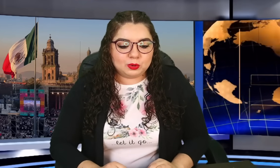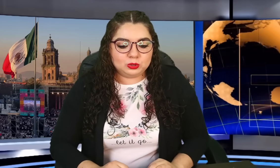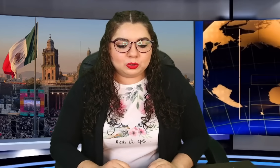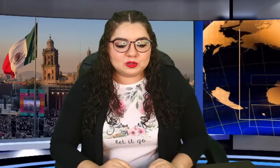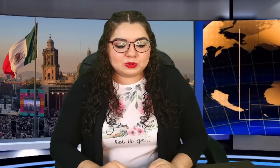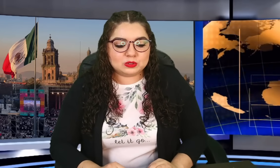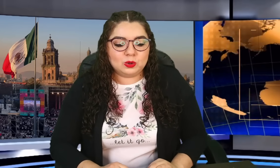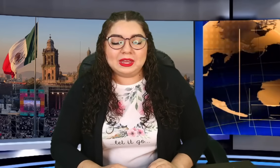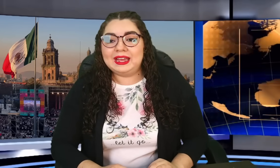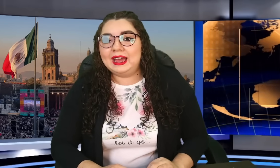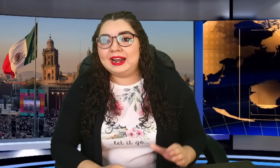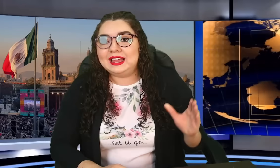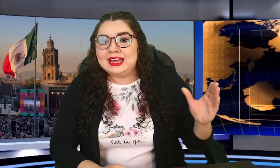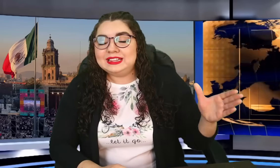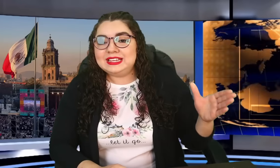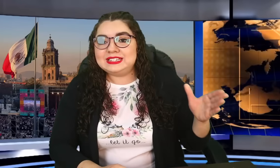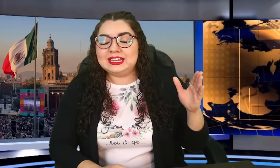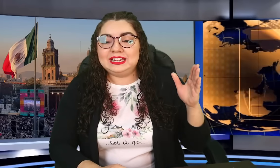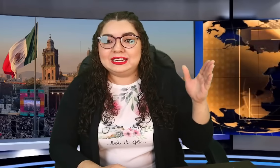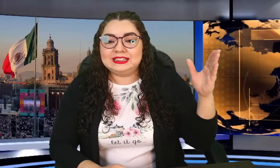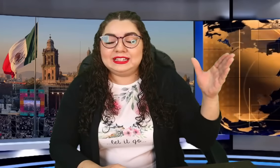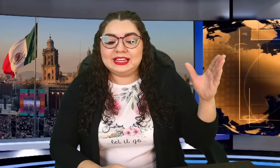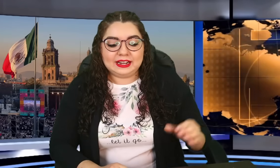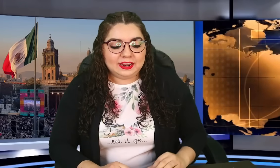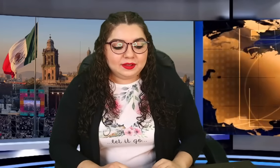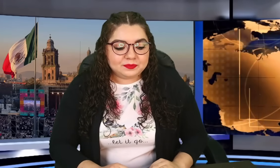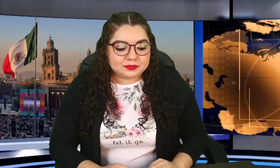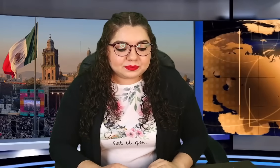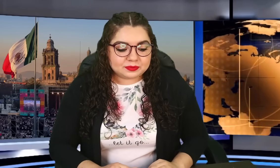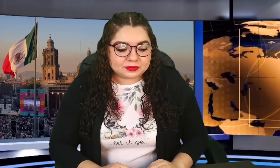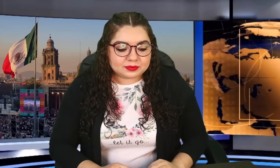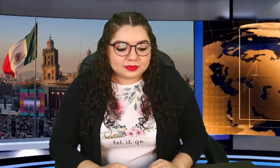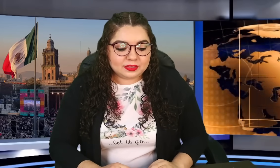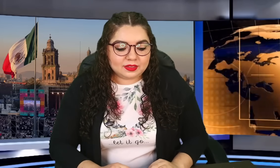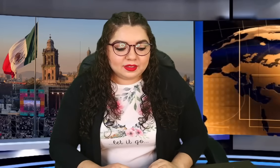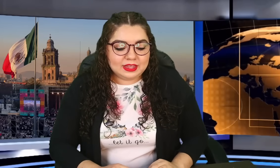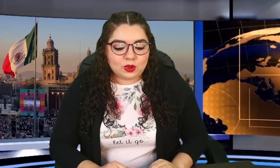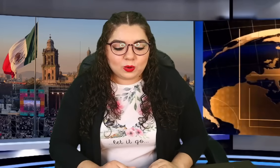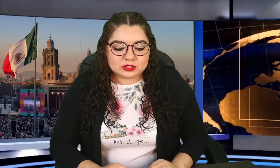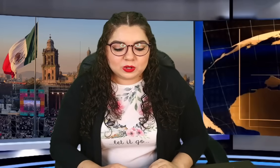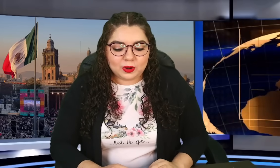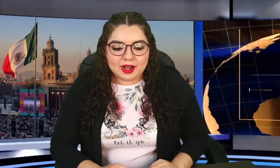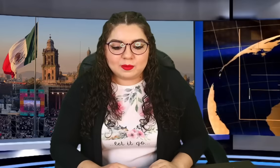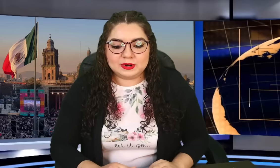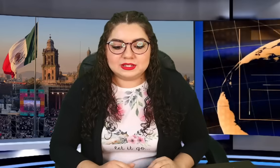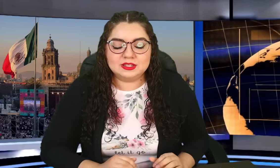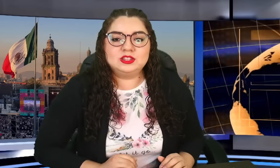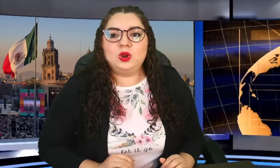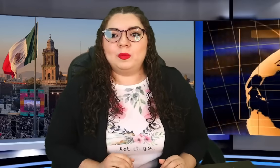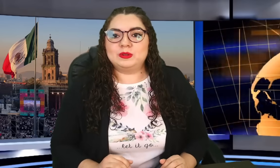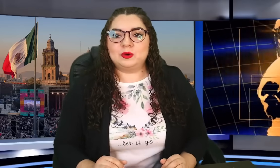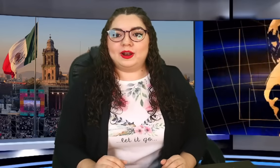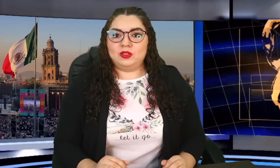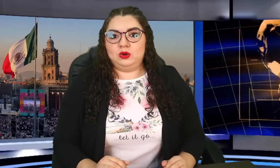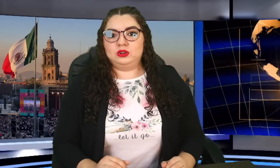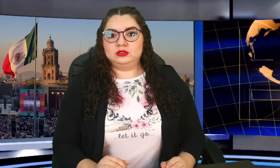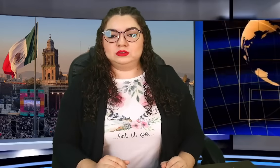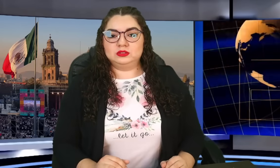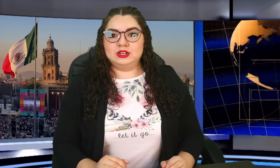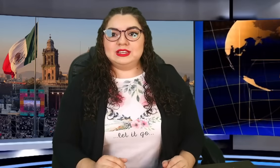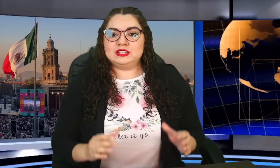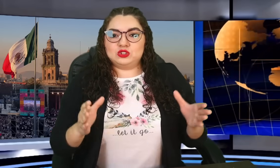más pronto, después, ¿con qué cara dicen y critican? La telefónica de Latinus Diario, le agradezco mucho. Y cuestionan al presidente López